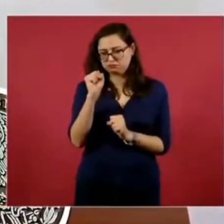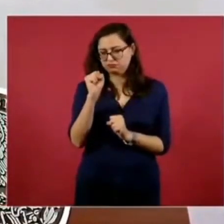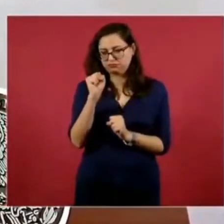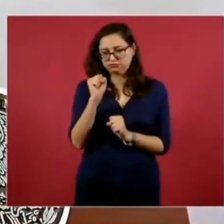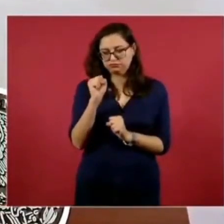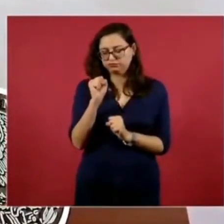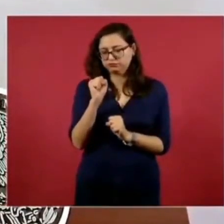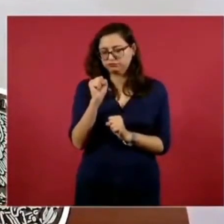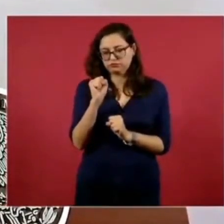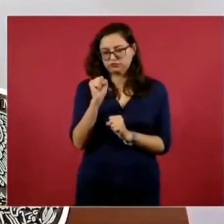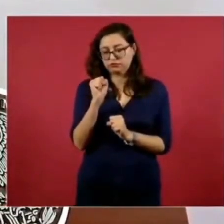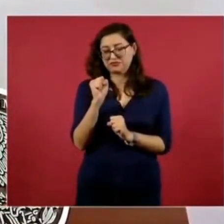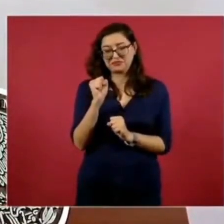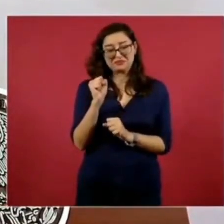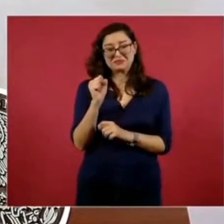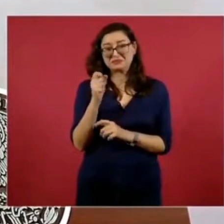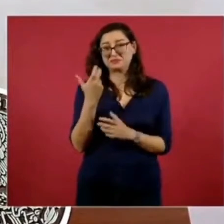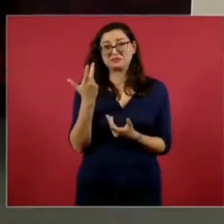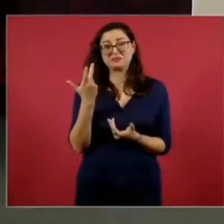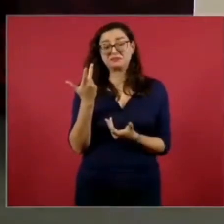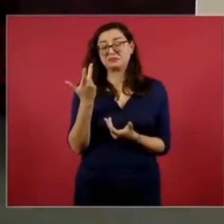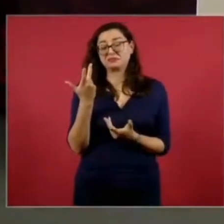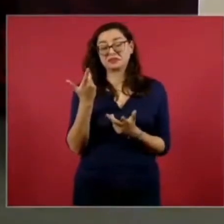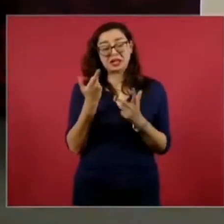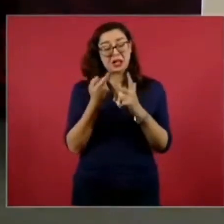desde los primeros